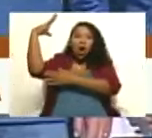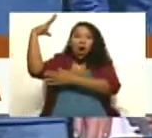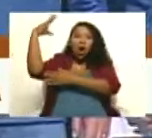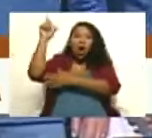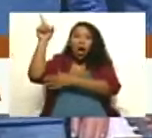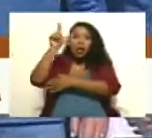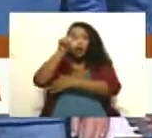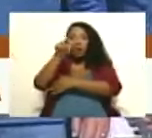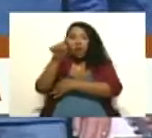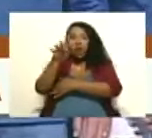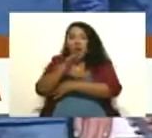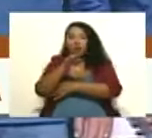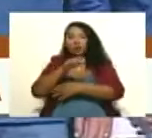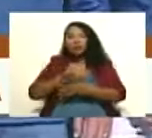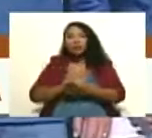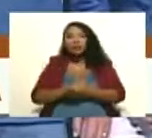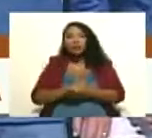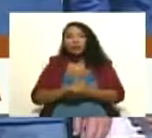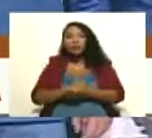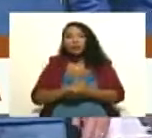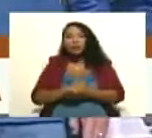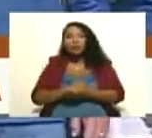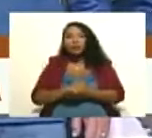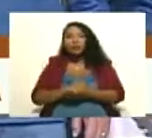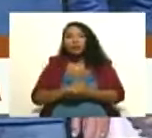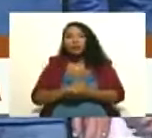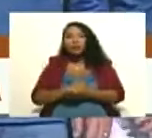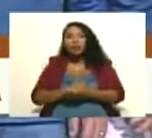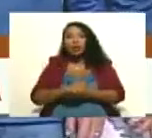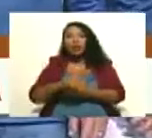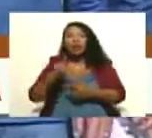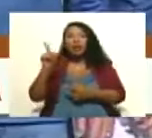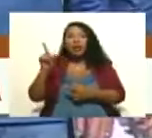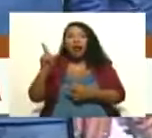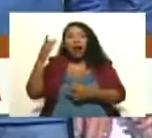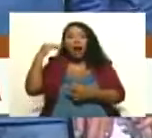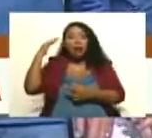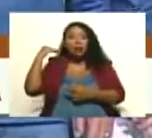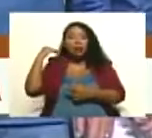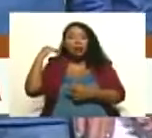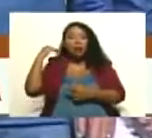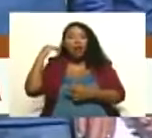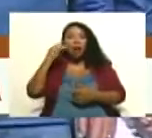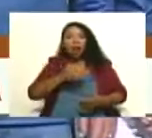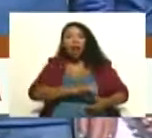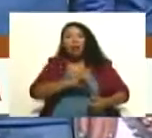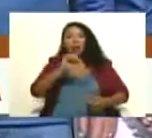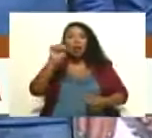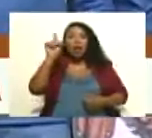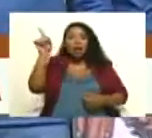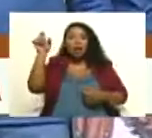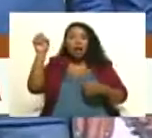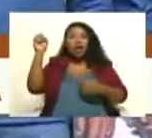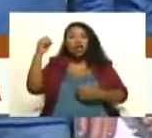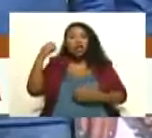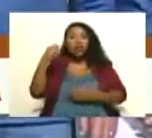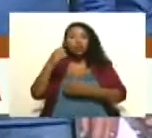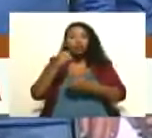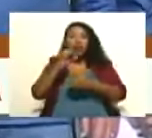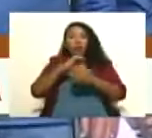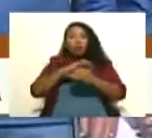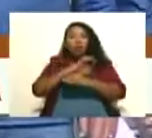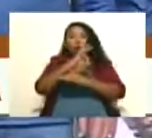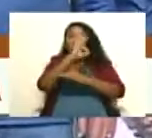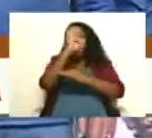Guayana, de la Guayana del Libertador, de la Guayana de Angostura. Cuando ese sol se levante